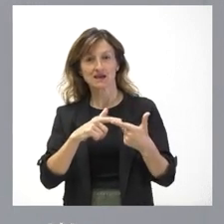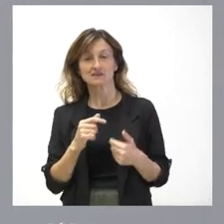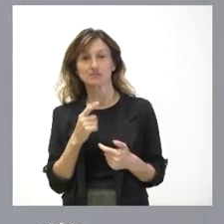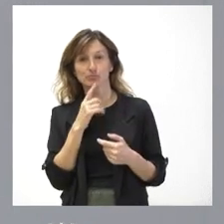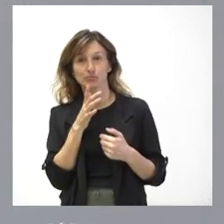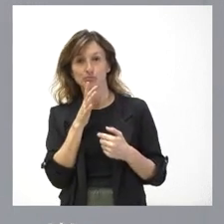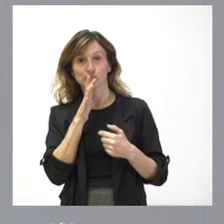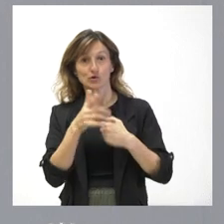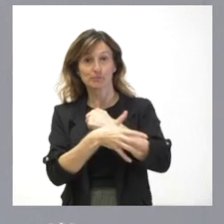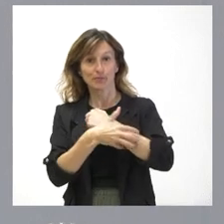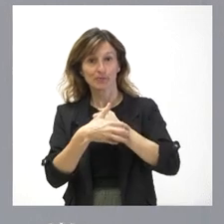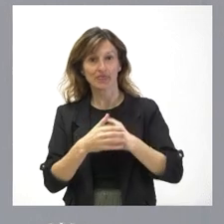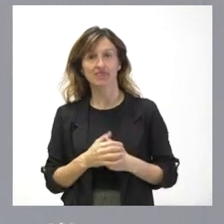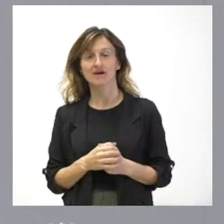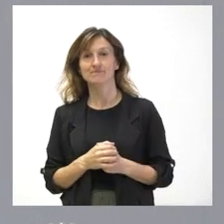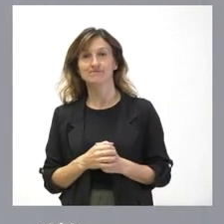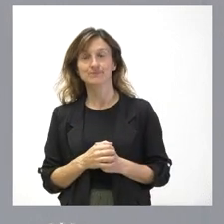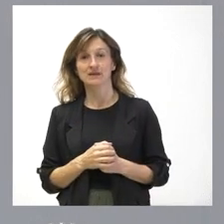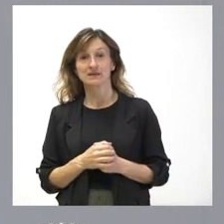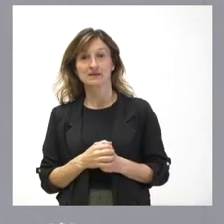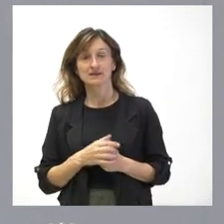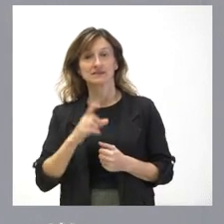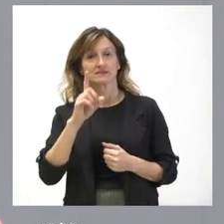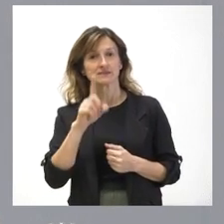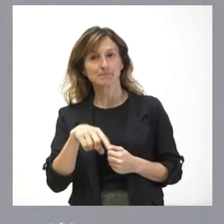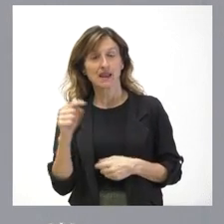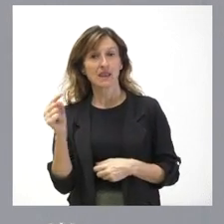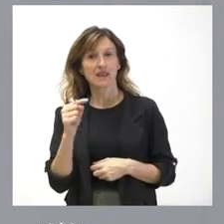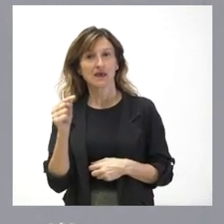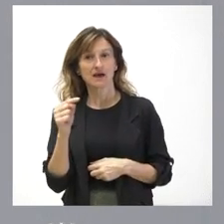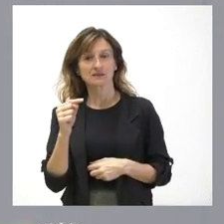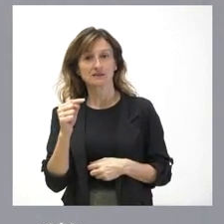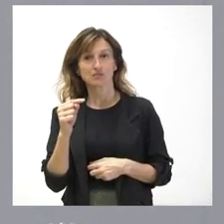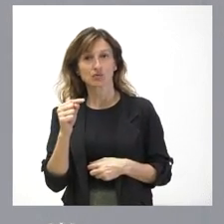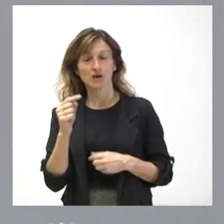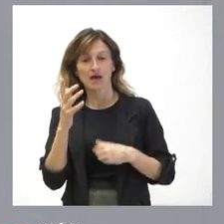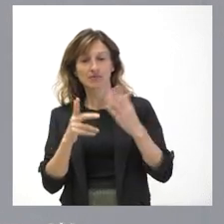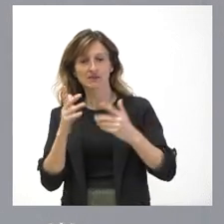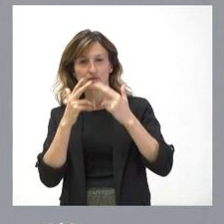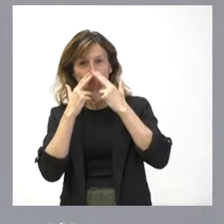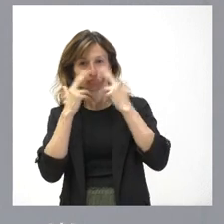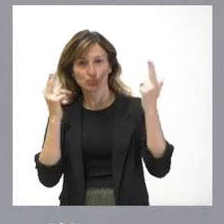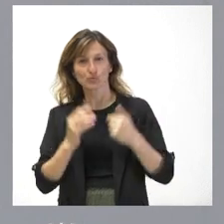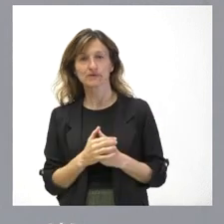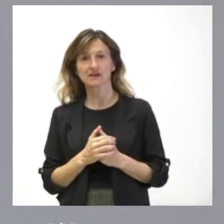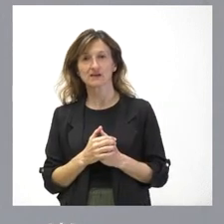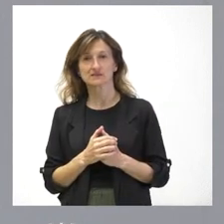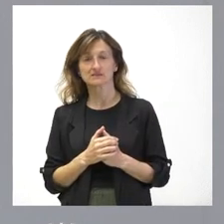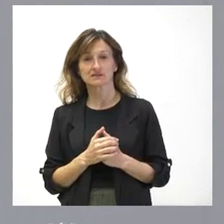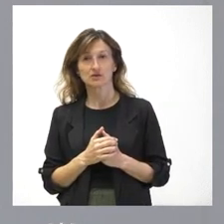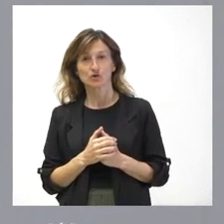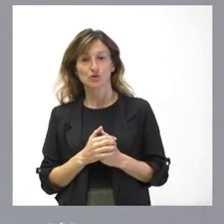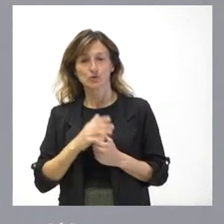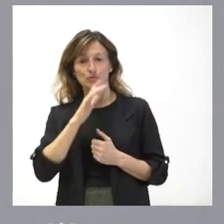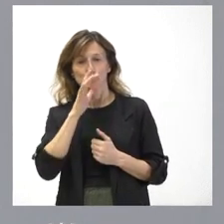la pobreza las dificultades para llegar a fin de mes pero también tiene un efecto muy negativo para las administraciones públicas que tenemos que hacer frente a